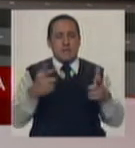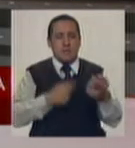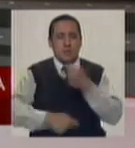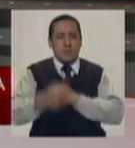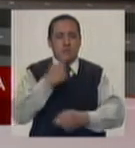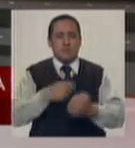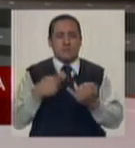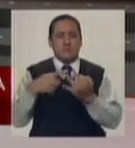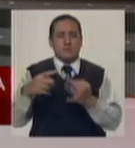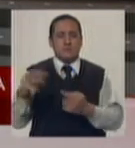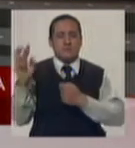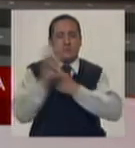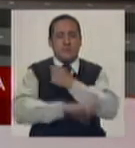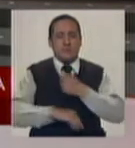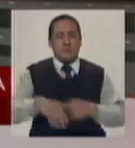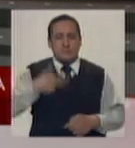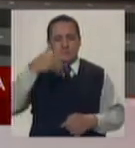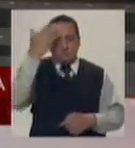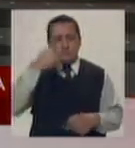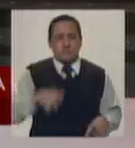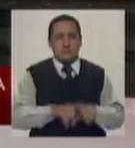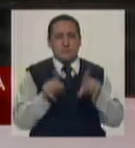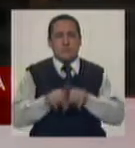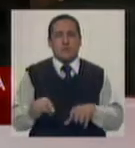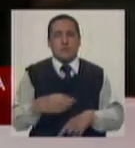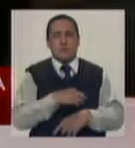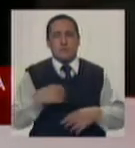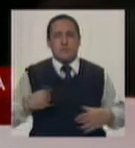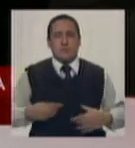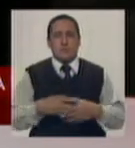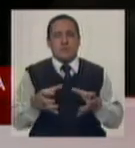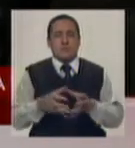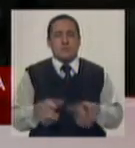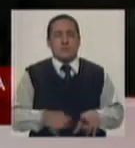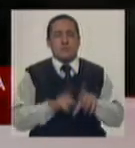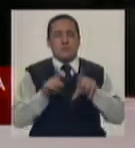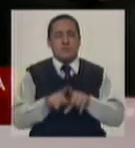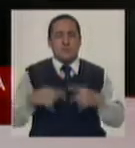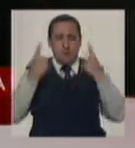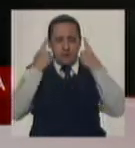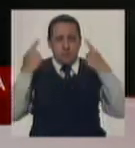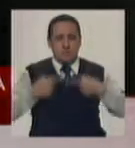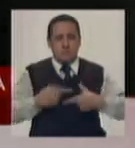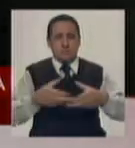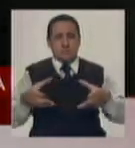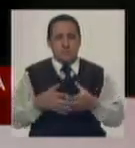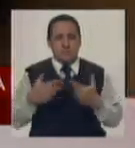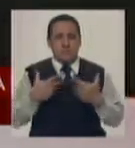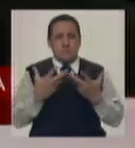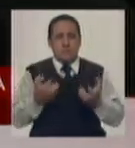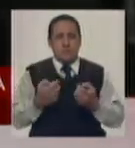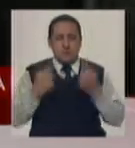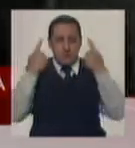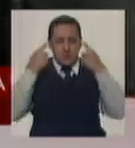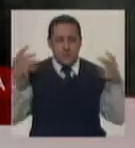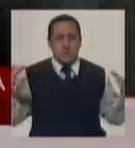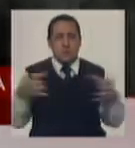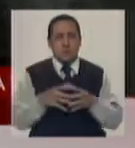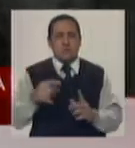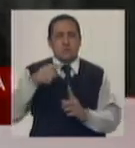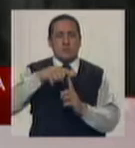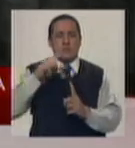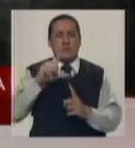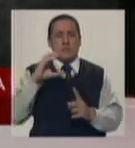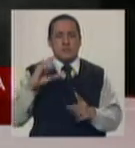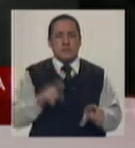los países árabes y los miembros de la Liga de Estados Árabes han mostrado su disposición a concretar un TLC.